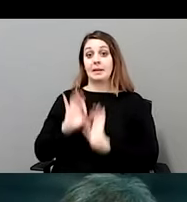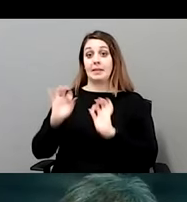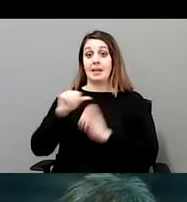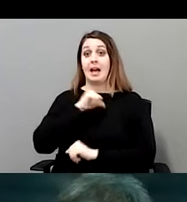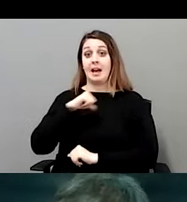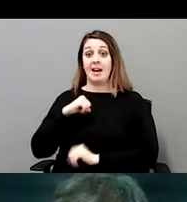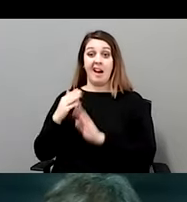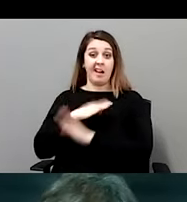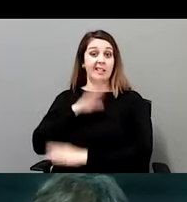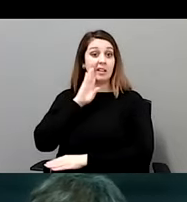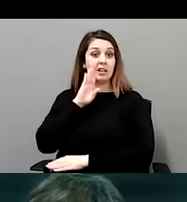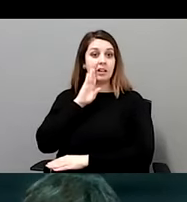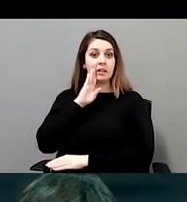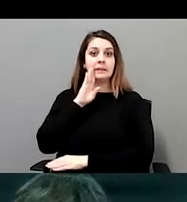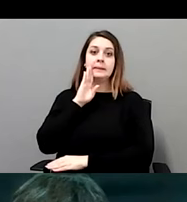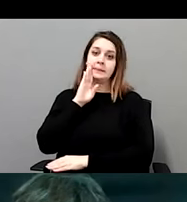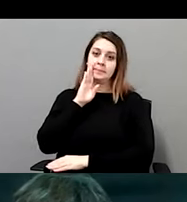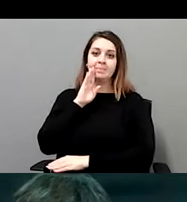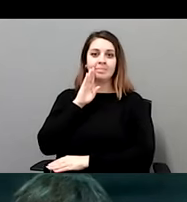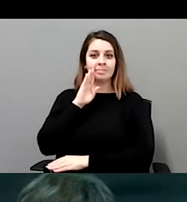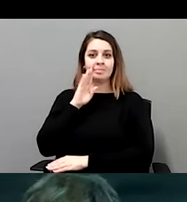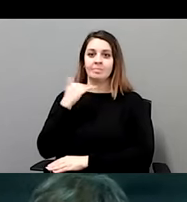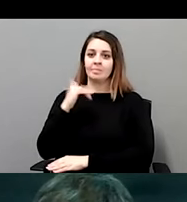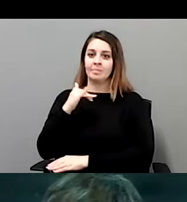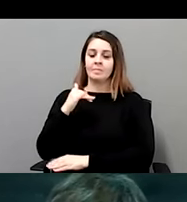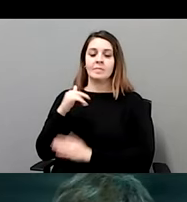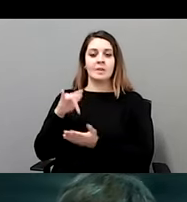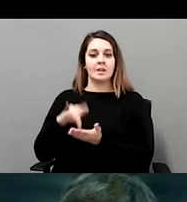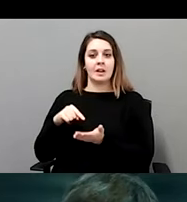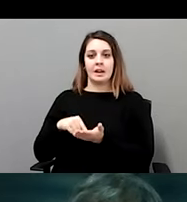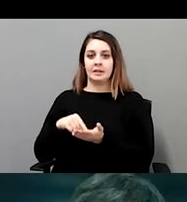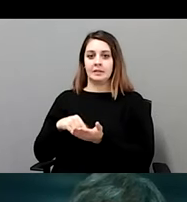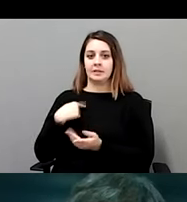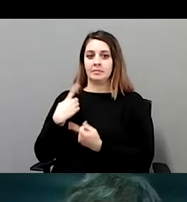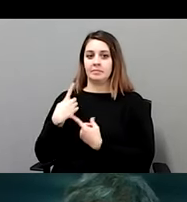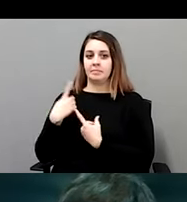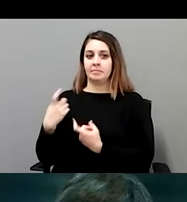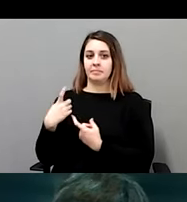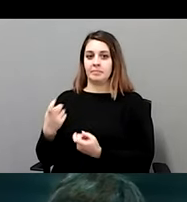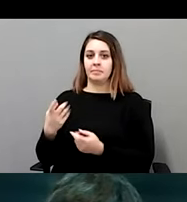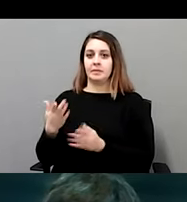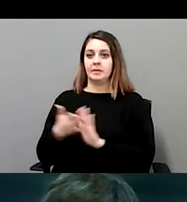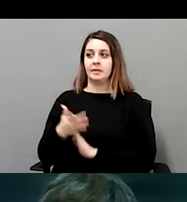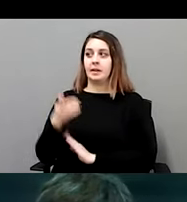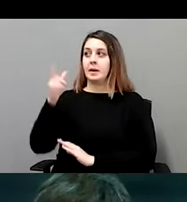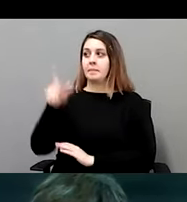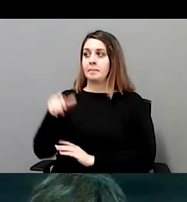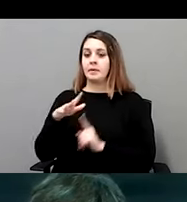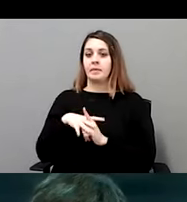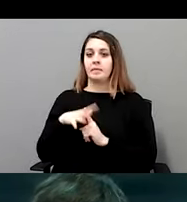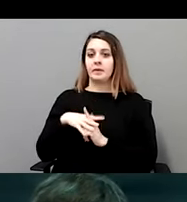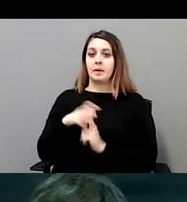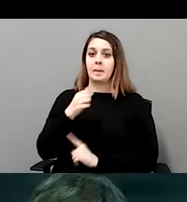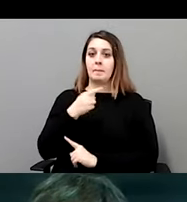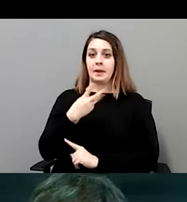dije antes, es poco equitativo. Contiene igual una persona que factura